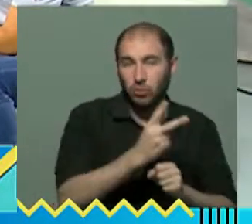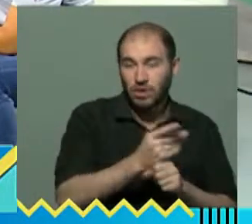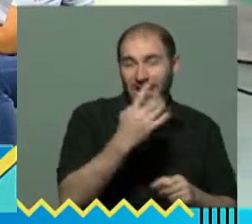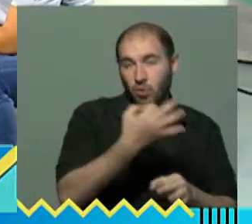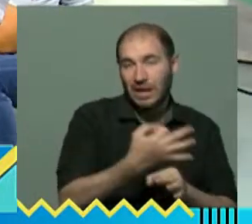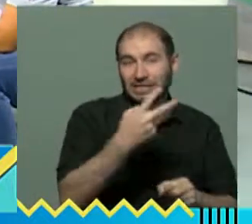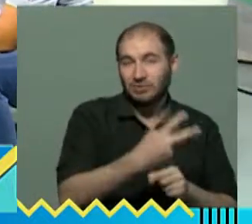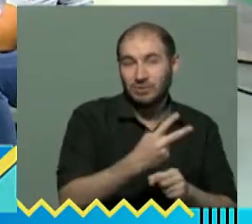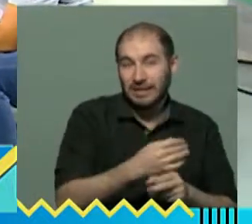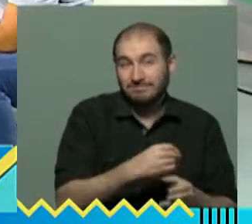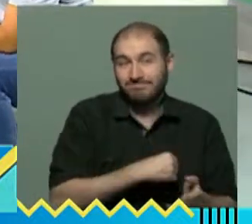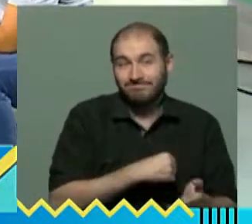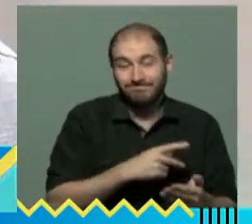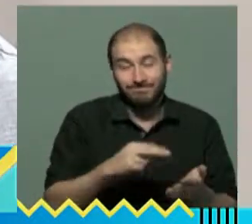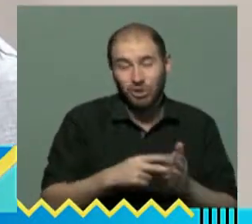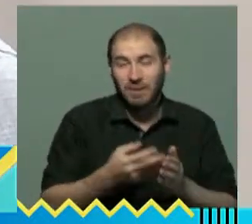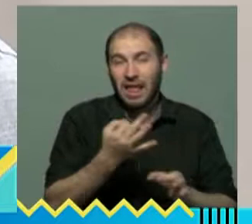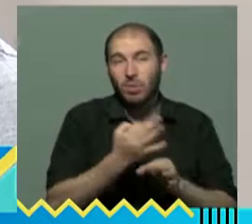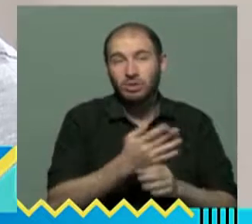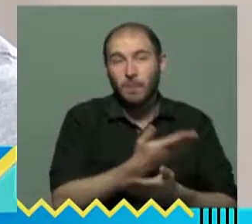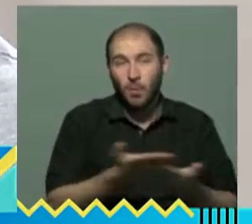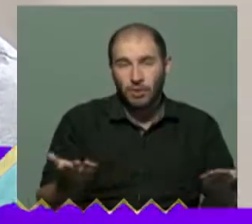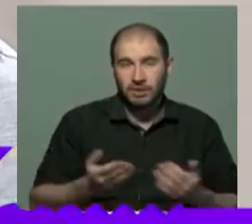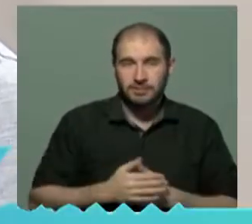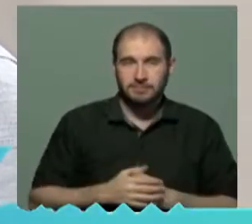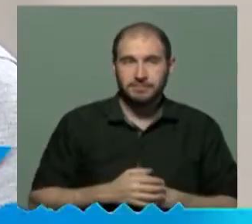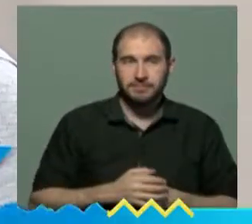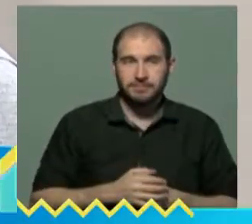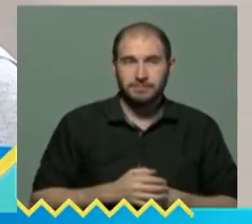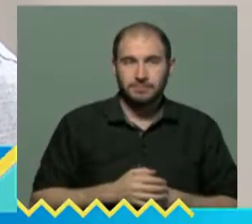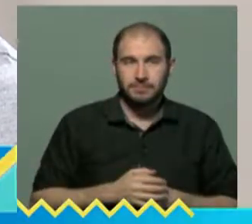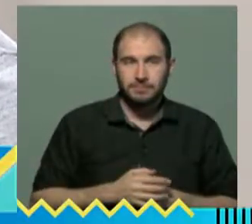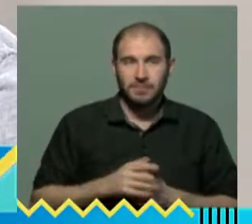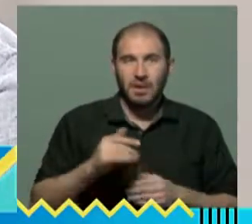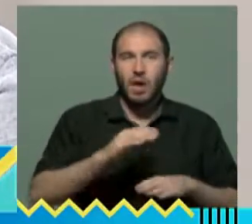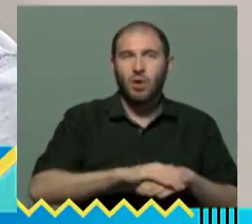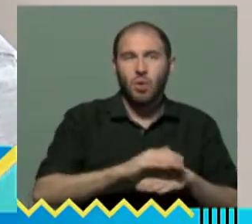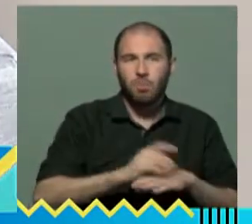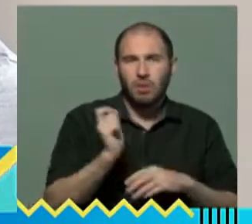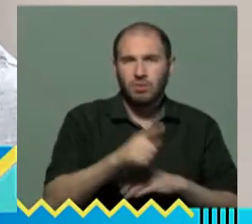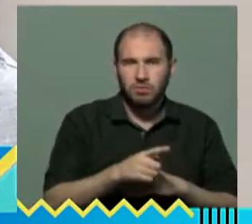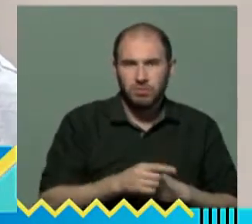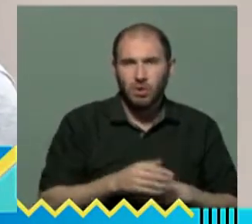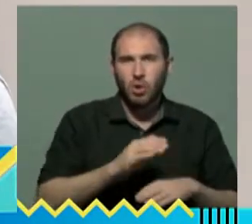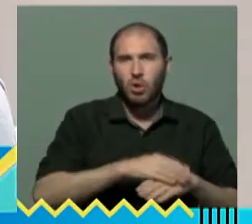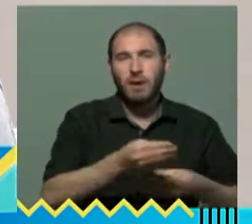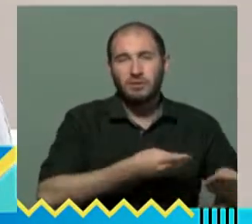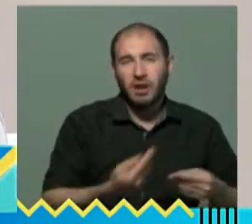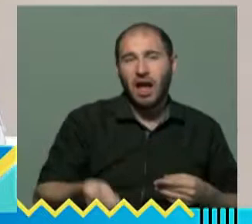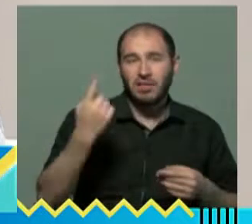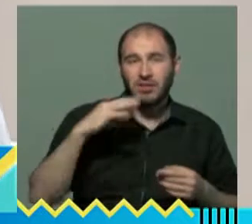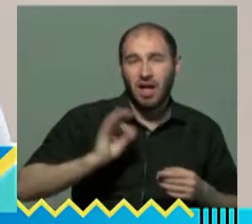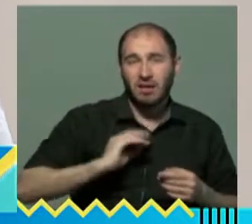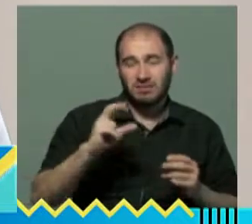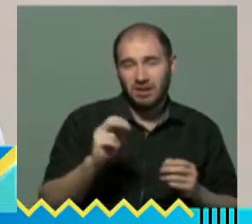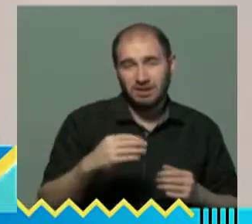que lamentablemente es un problema de educación pública sobre todo, que no es culpa, es tanto culpa de la gestión anterior como hace 30